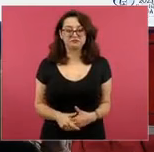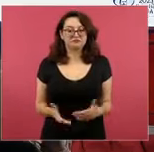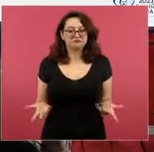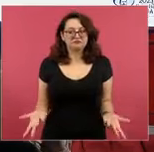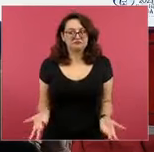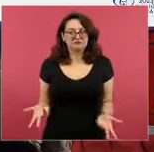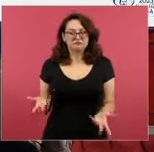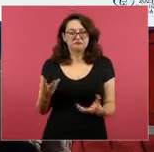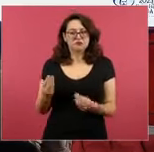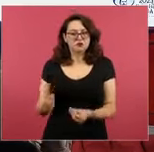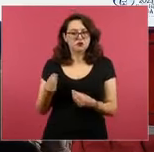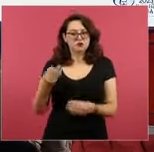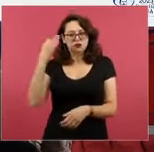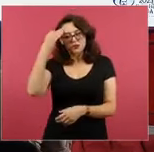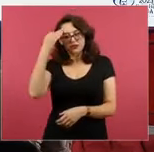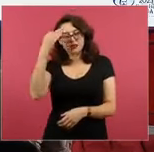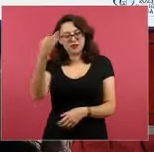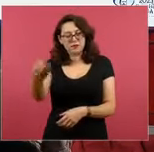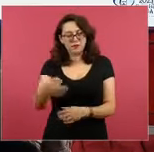adelante.